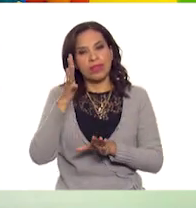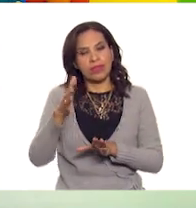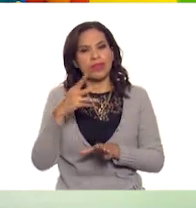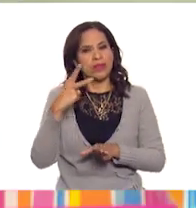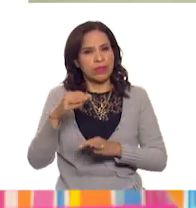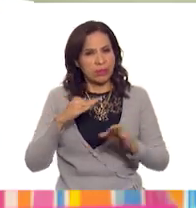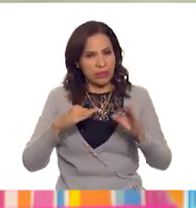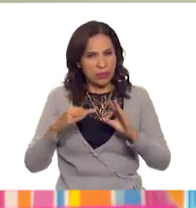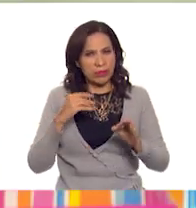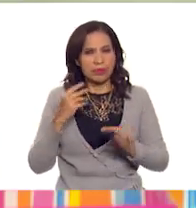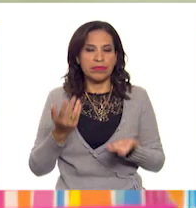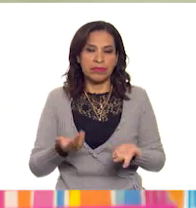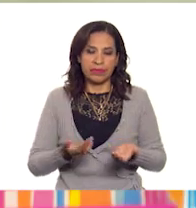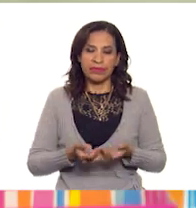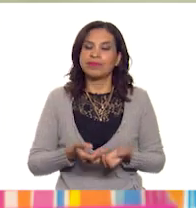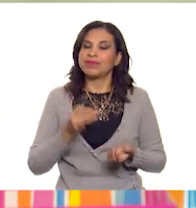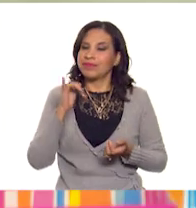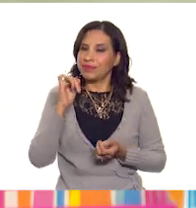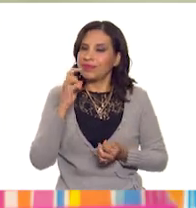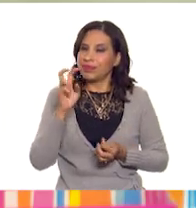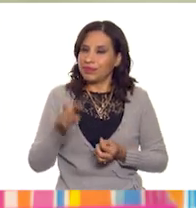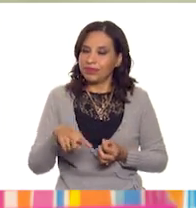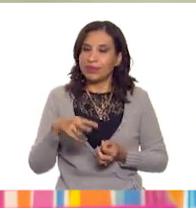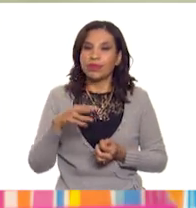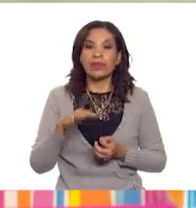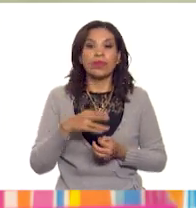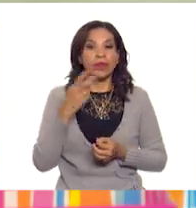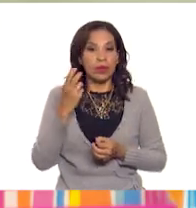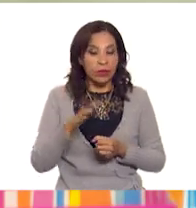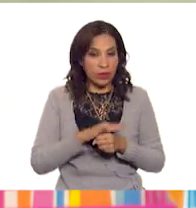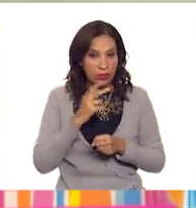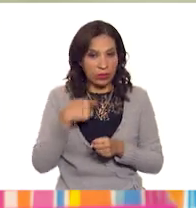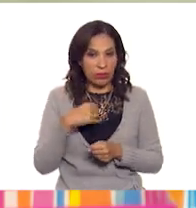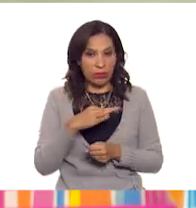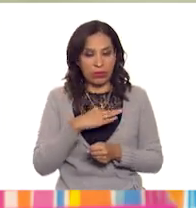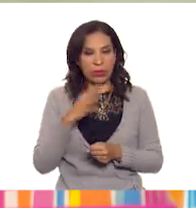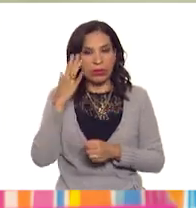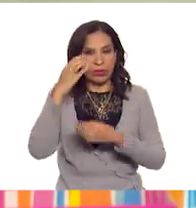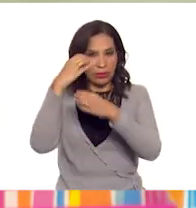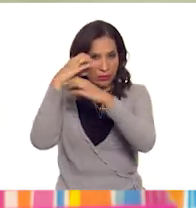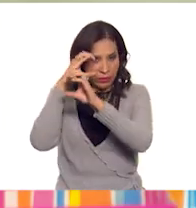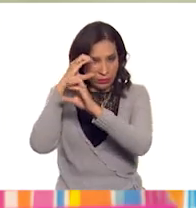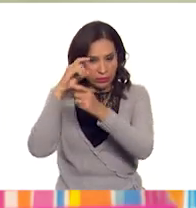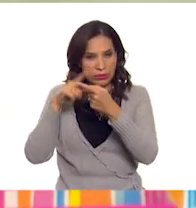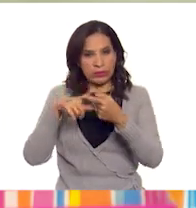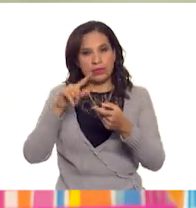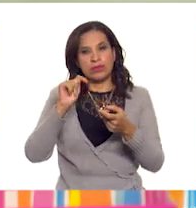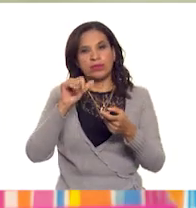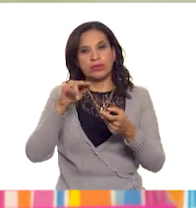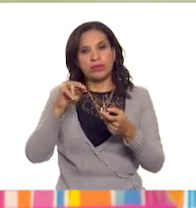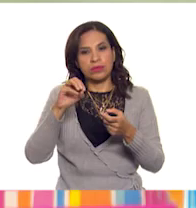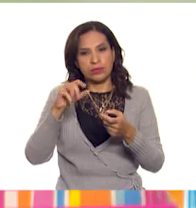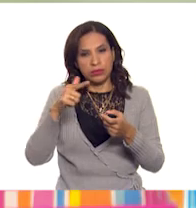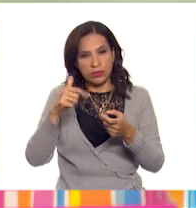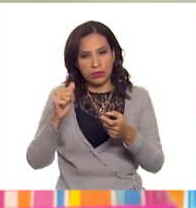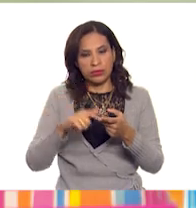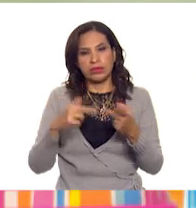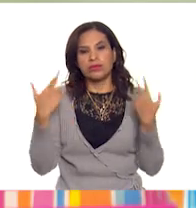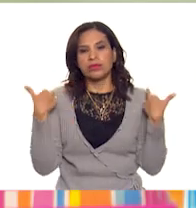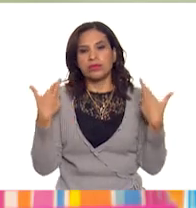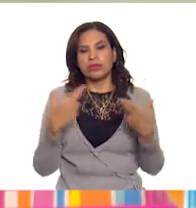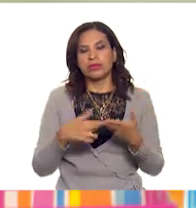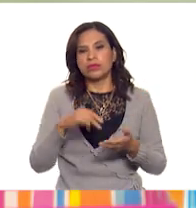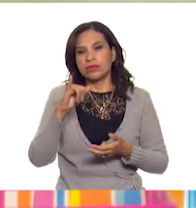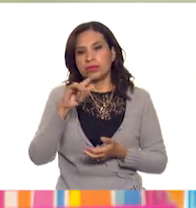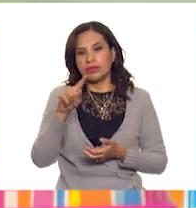ocupación. ¡Ah! Entonces, puedo ser astrónoma, entomóloga, maestra como